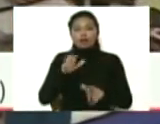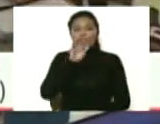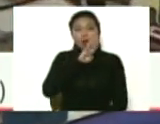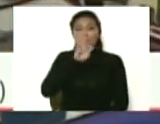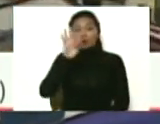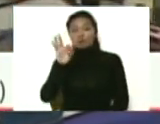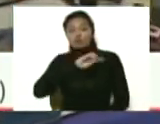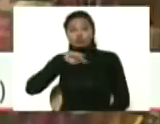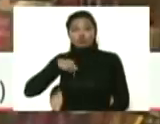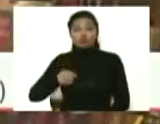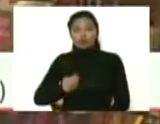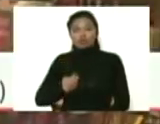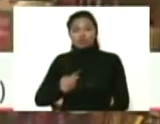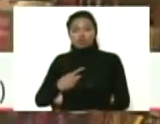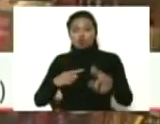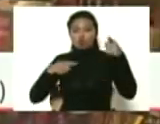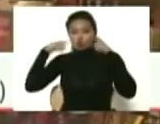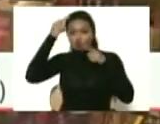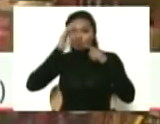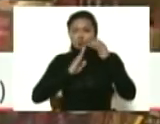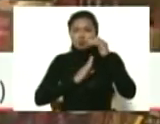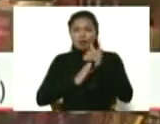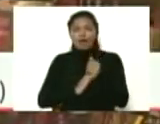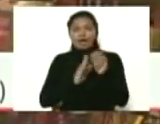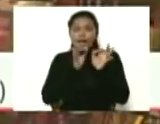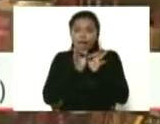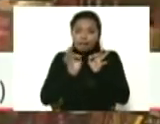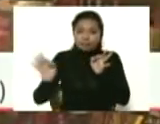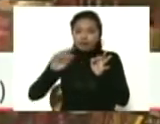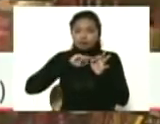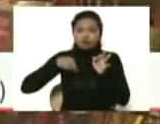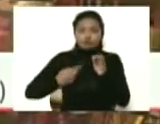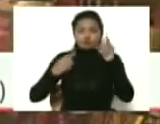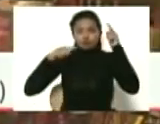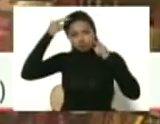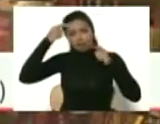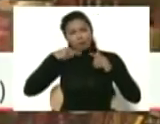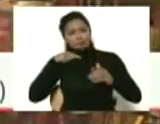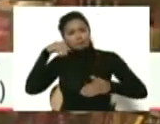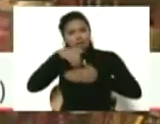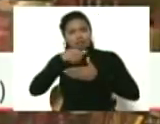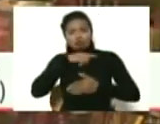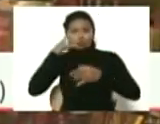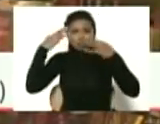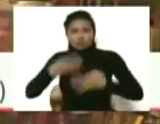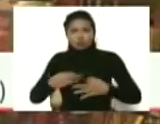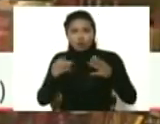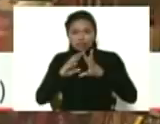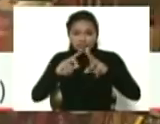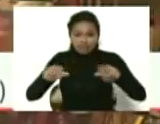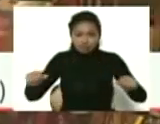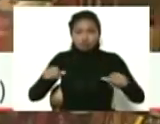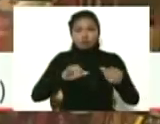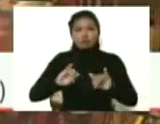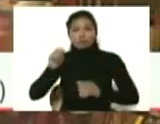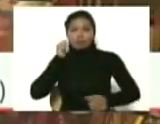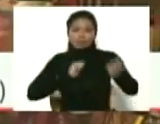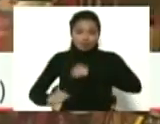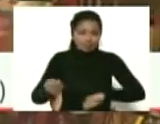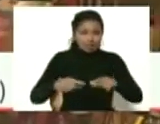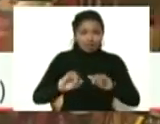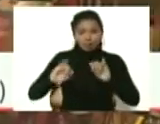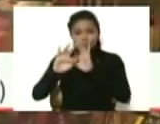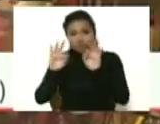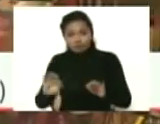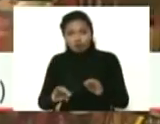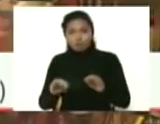nuestro comandante eterno de la Revolución Bolivariana, Hugo Rafael Chávez Frías, y así asegurar el territorio y defender también